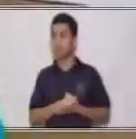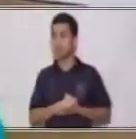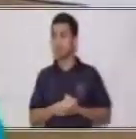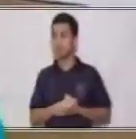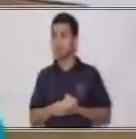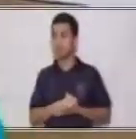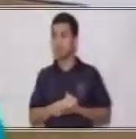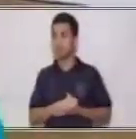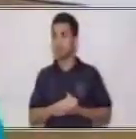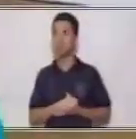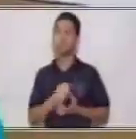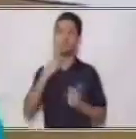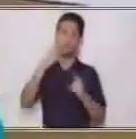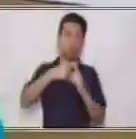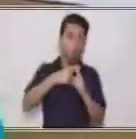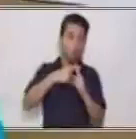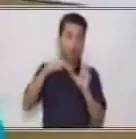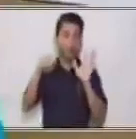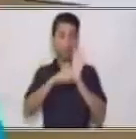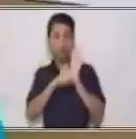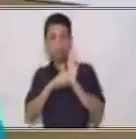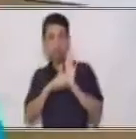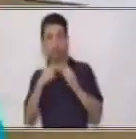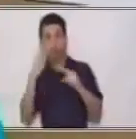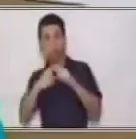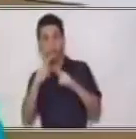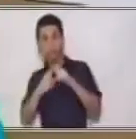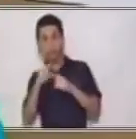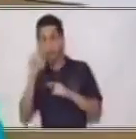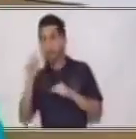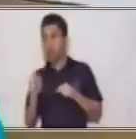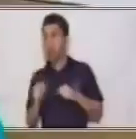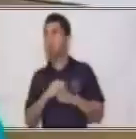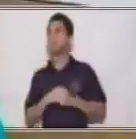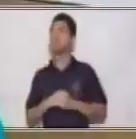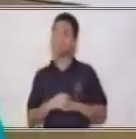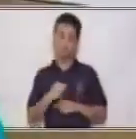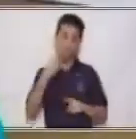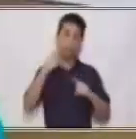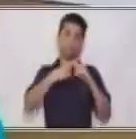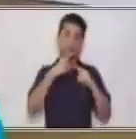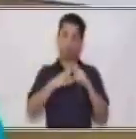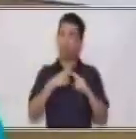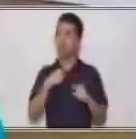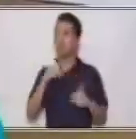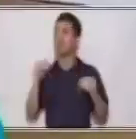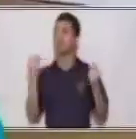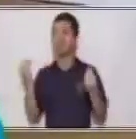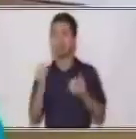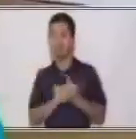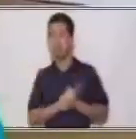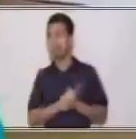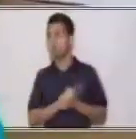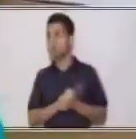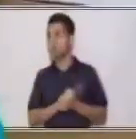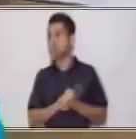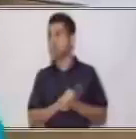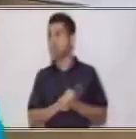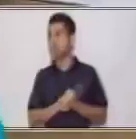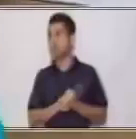operación? Suma, resta, multiplicación o división. ¿Cuál? Multiplicación. ¿Qué vamos a decir?